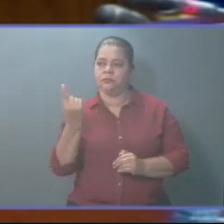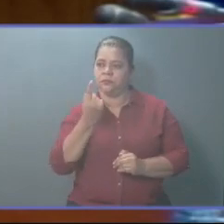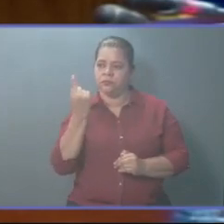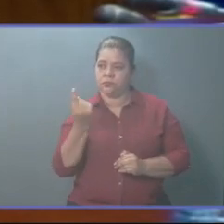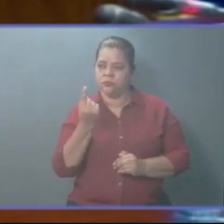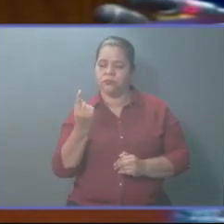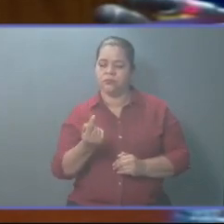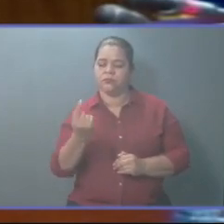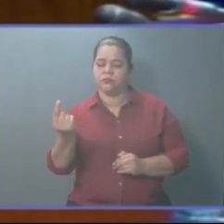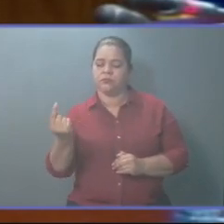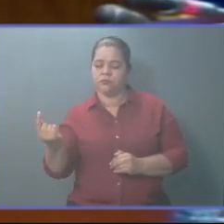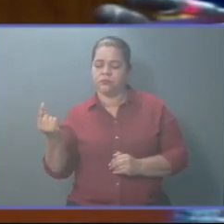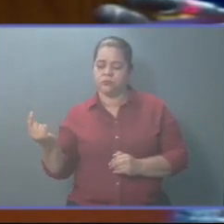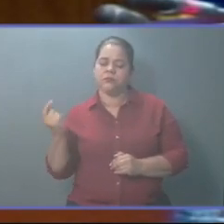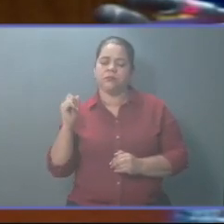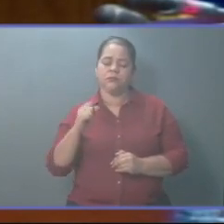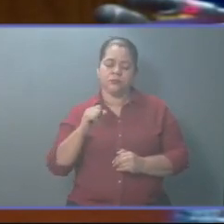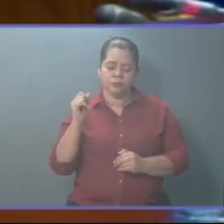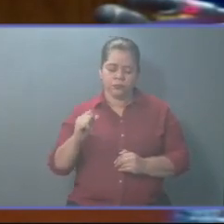auditoría ciudadana.